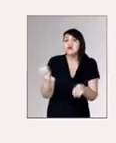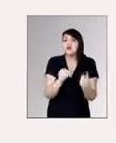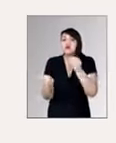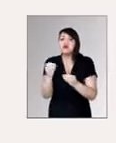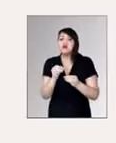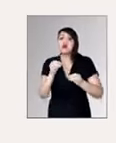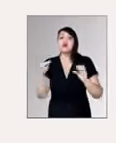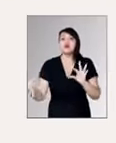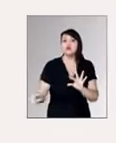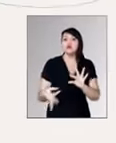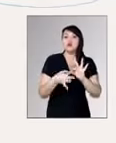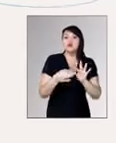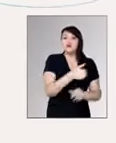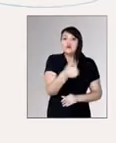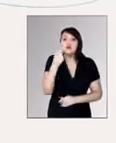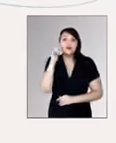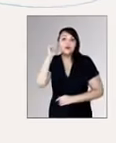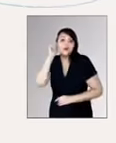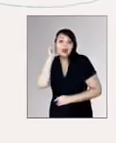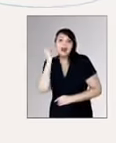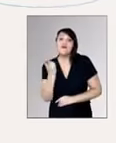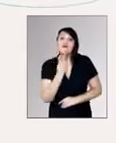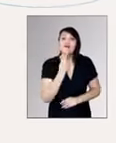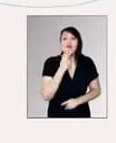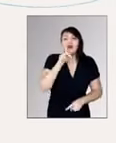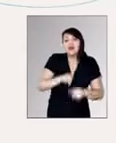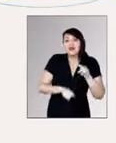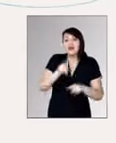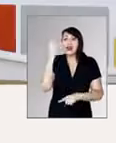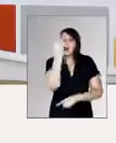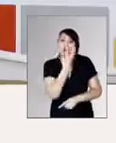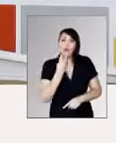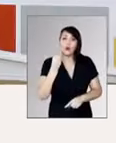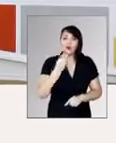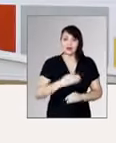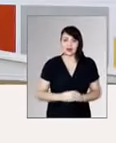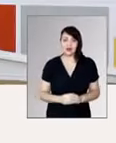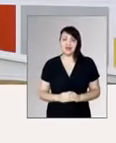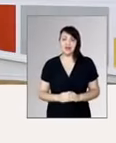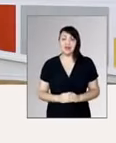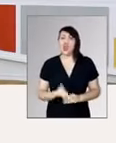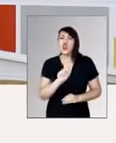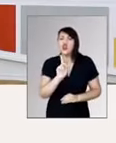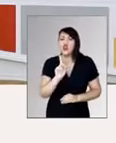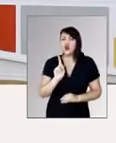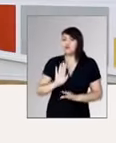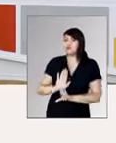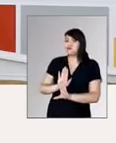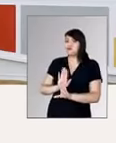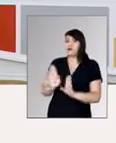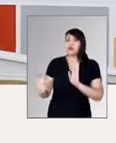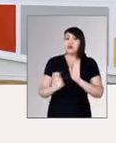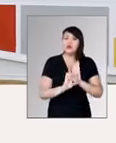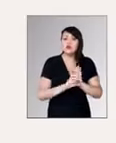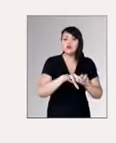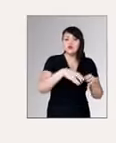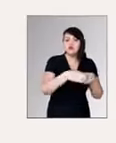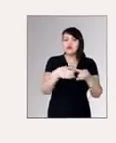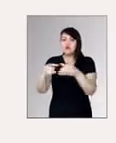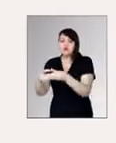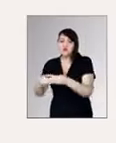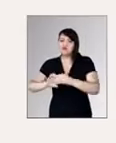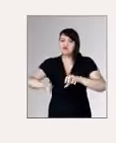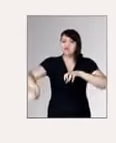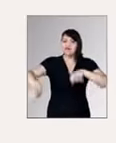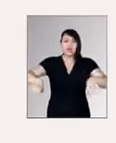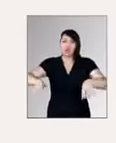logre la adhesión de todas y todos quienes vivimos en esta hermosa tierra. No queremos una Constitución sectaria, ya tenemos una así. Lo que